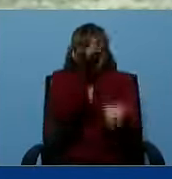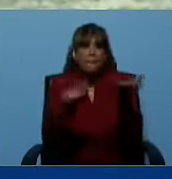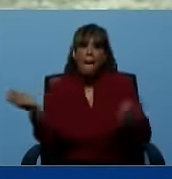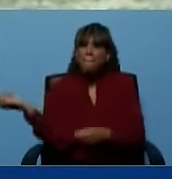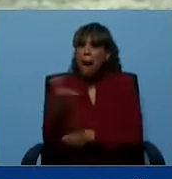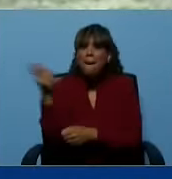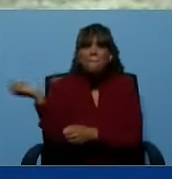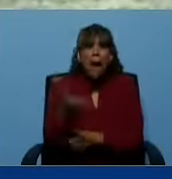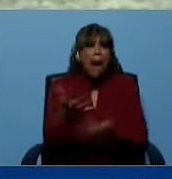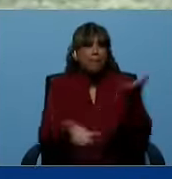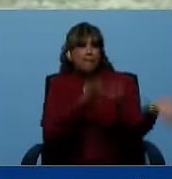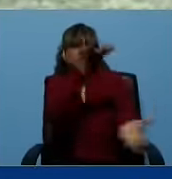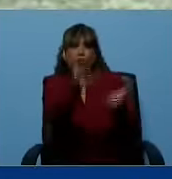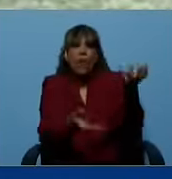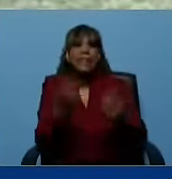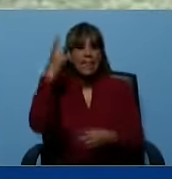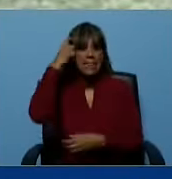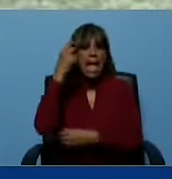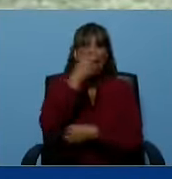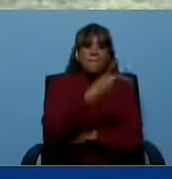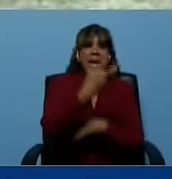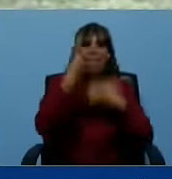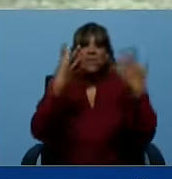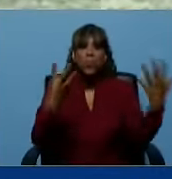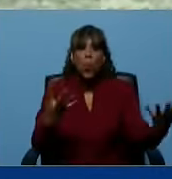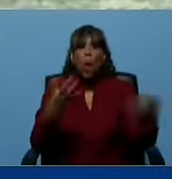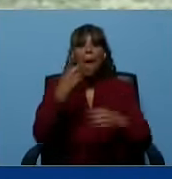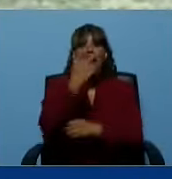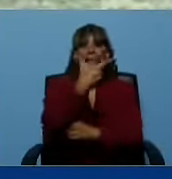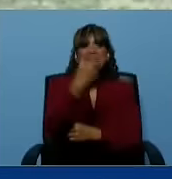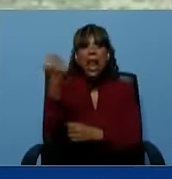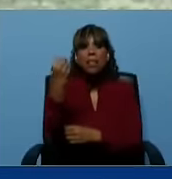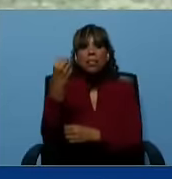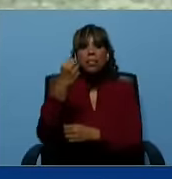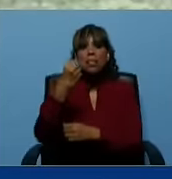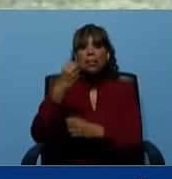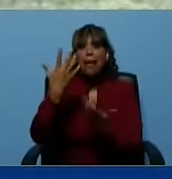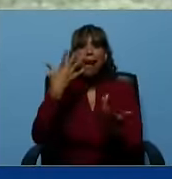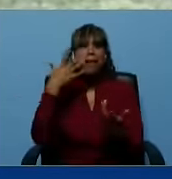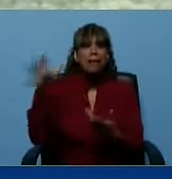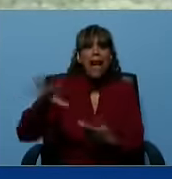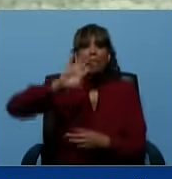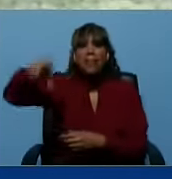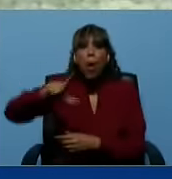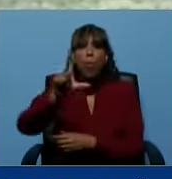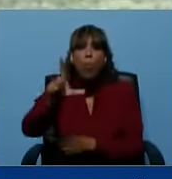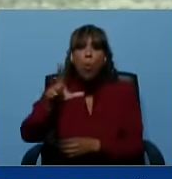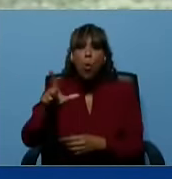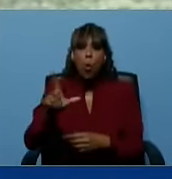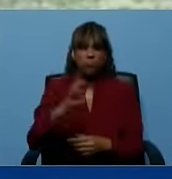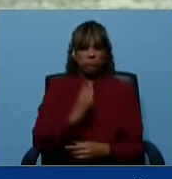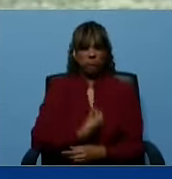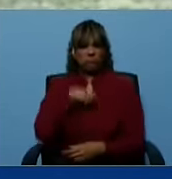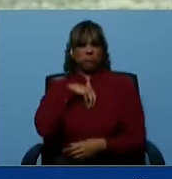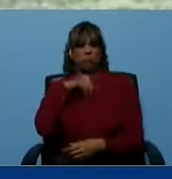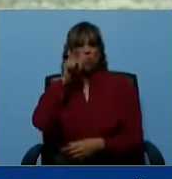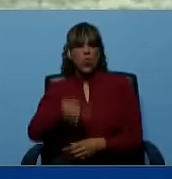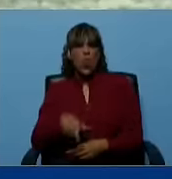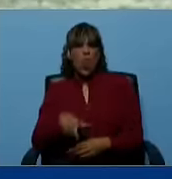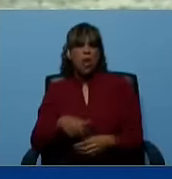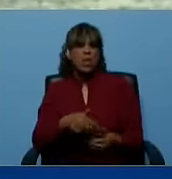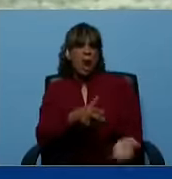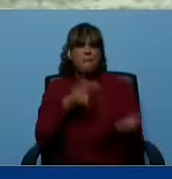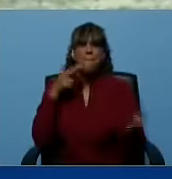Cuando el ataque fascista del 29 y 30, el martes 30, llegó una gente extraña y le cayeron a